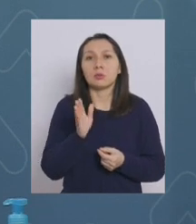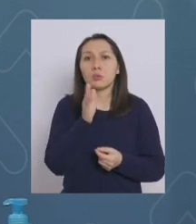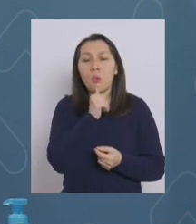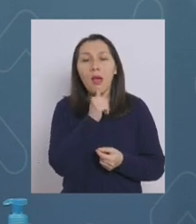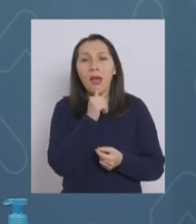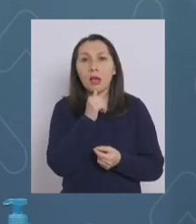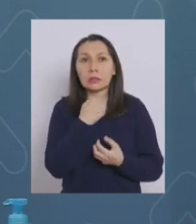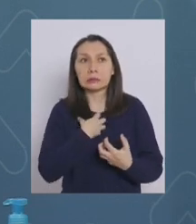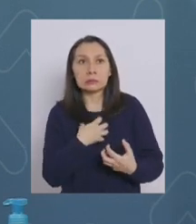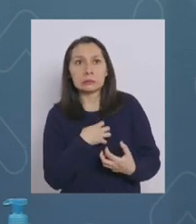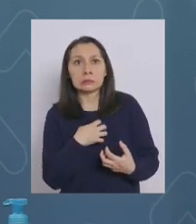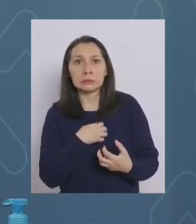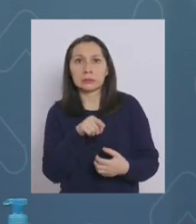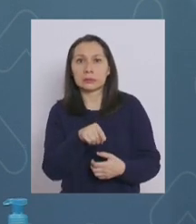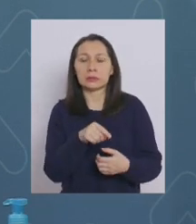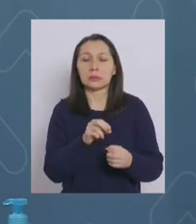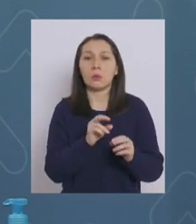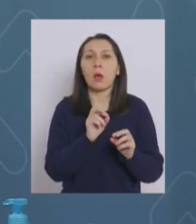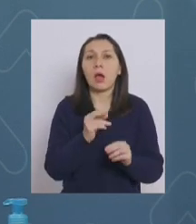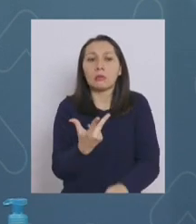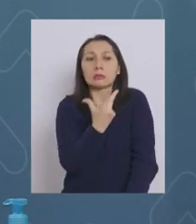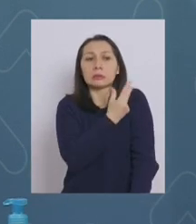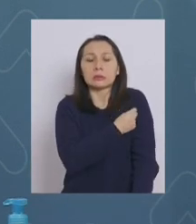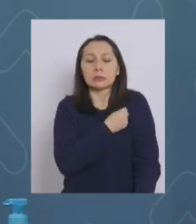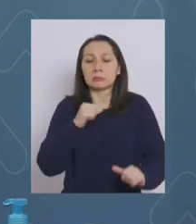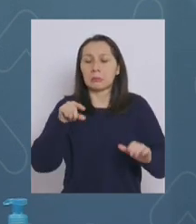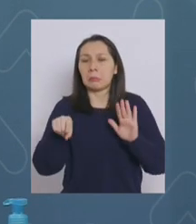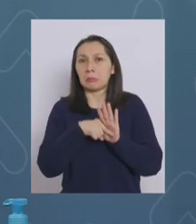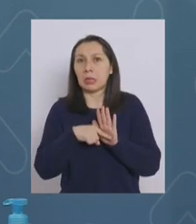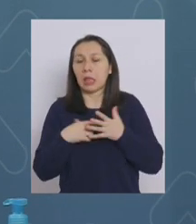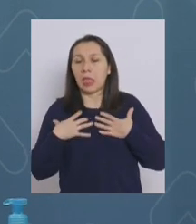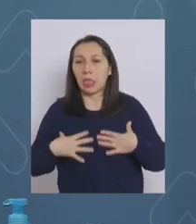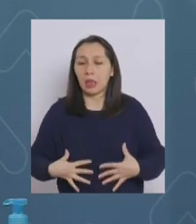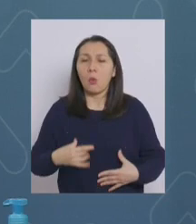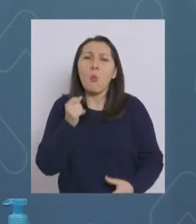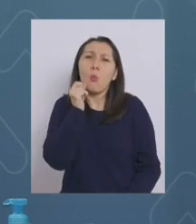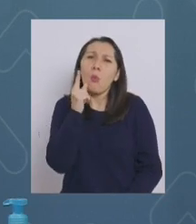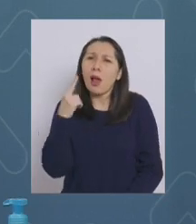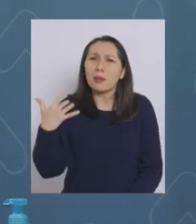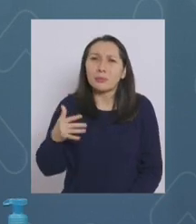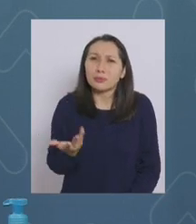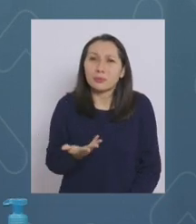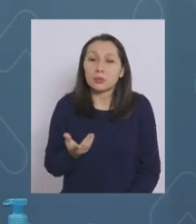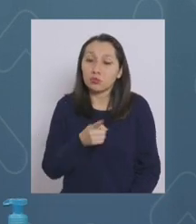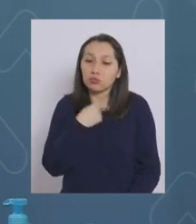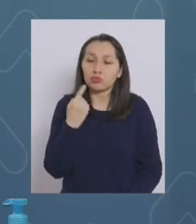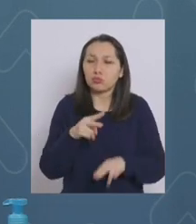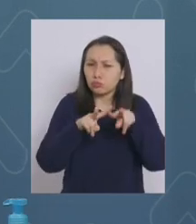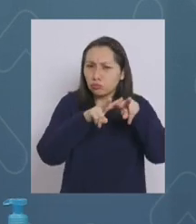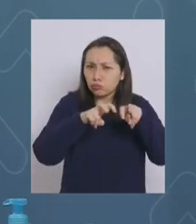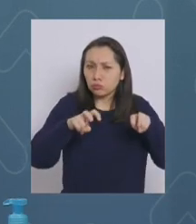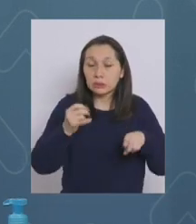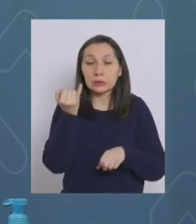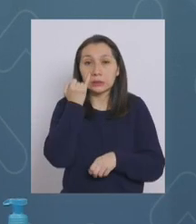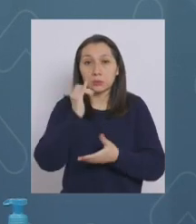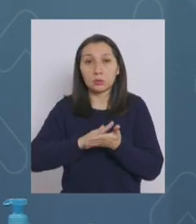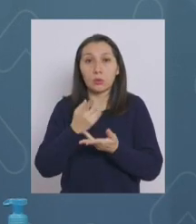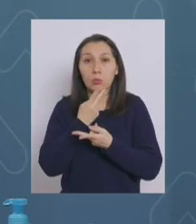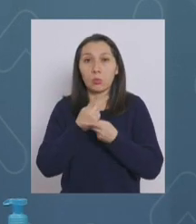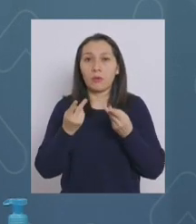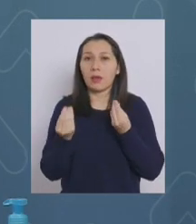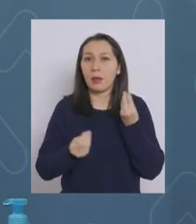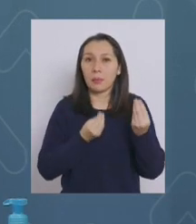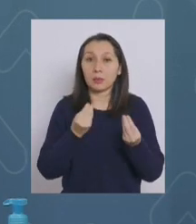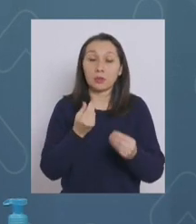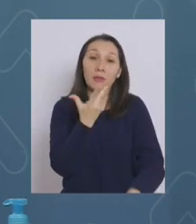mayor temor con respecto a esta reacción adversa. ¿Qué es lo importante acá? Lo importante es que nosotros hemos hecho un análisis como Instituto de Salud Pública con respecto